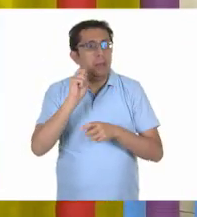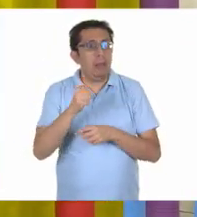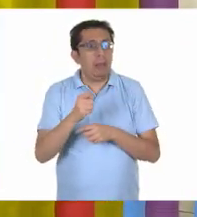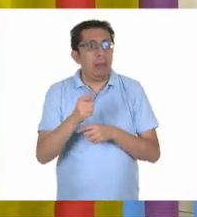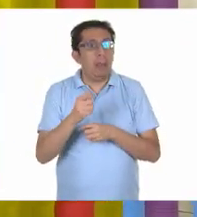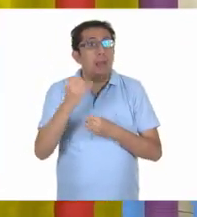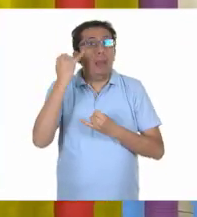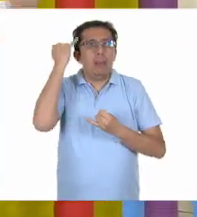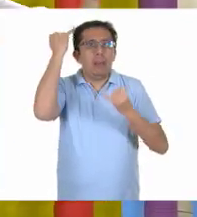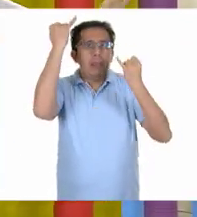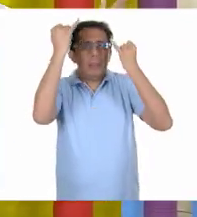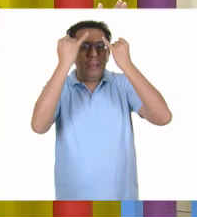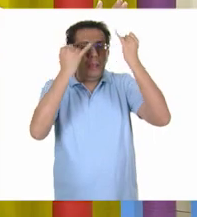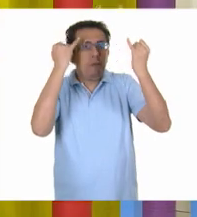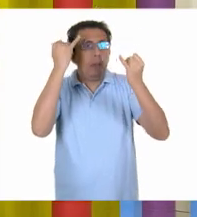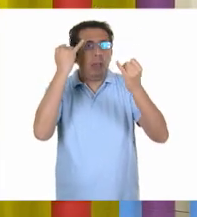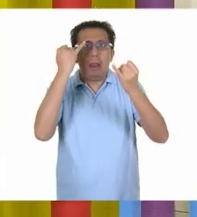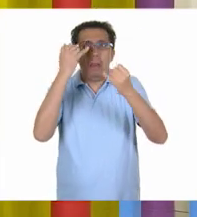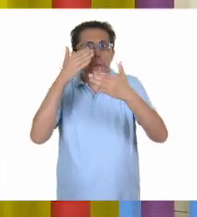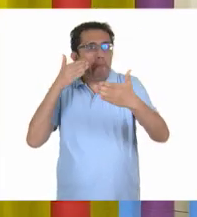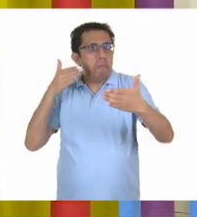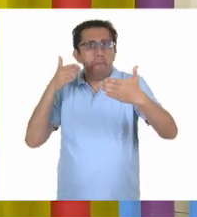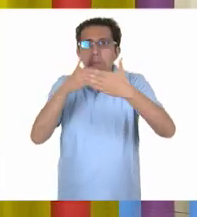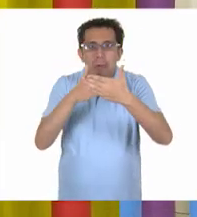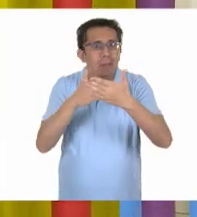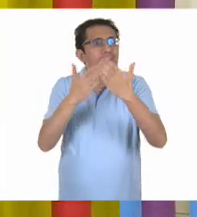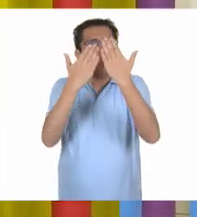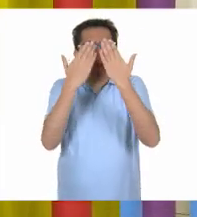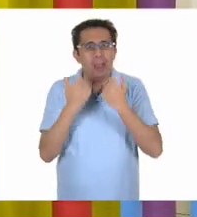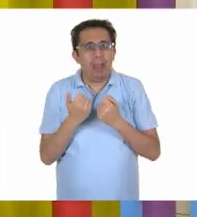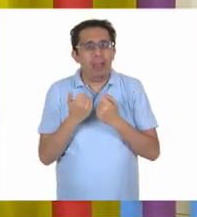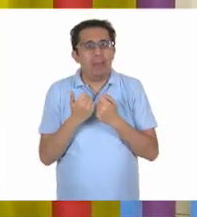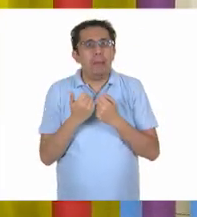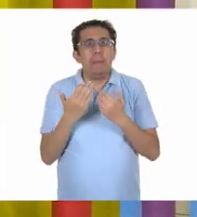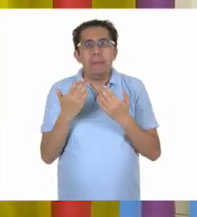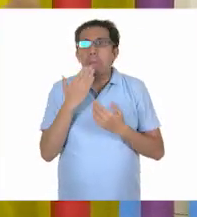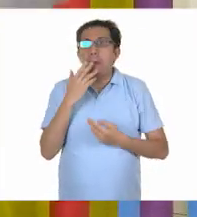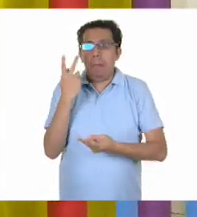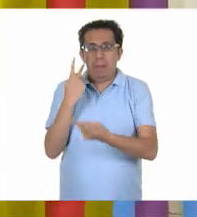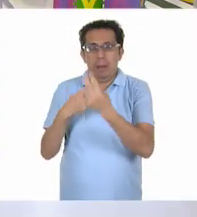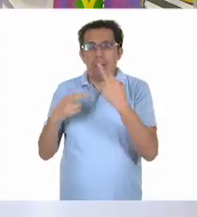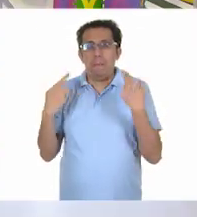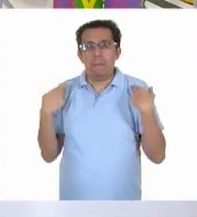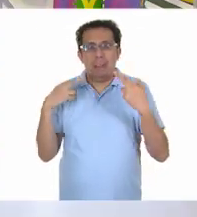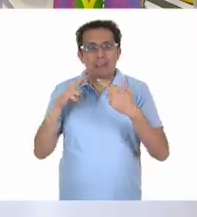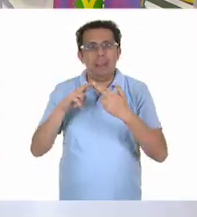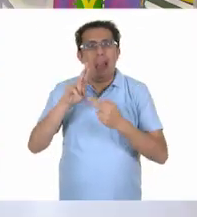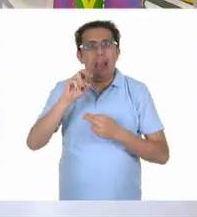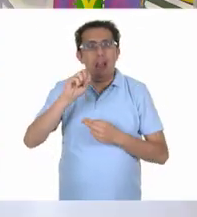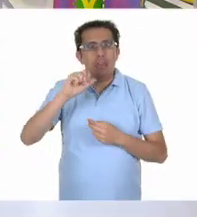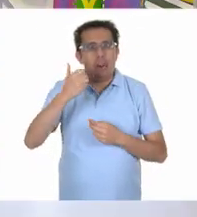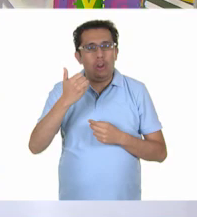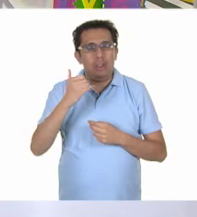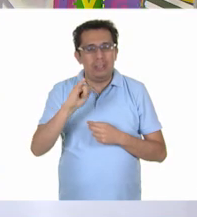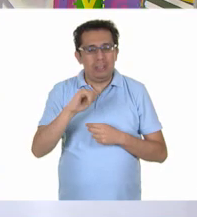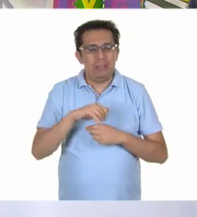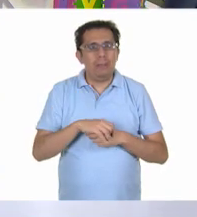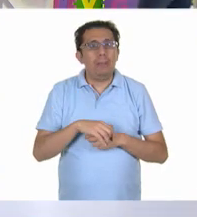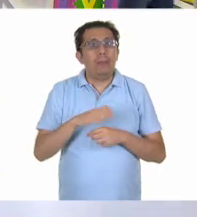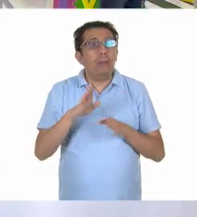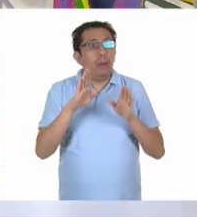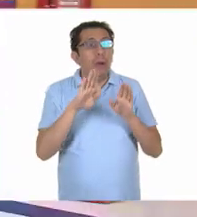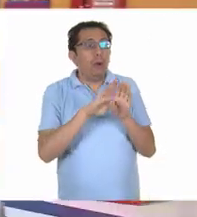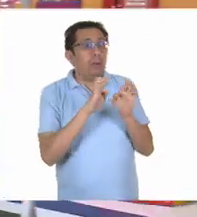nuestra imaginación sin límite. Ayúdenme a darle la bienvenida a la maestra Rosalba. ¡Maestra Rosy! Hola, Ali, ¿cómo estás?